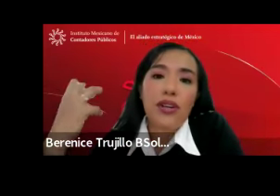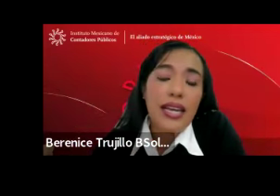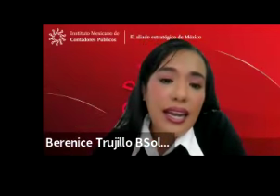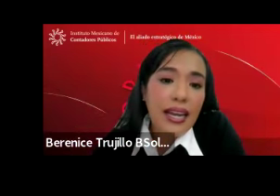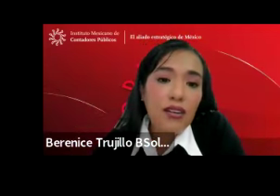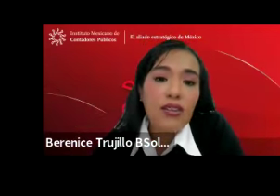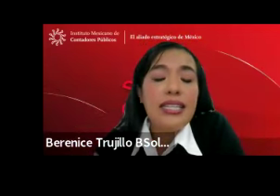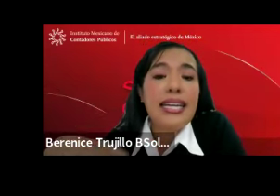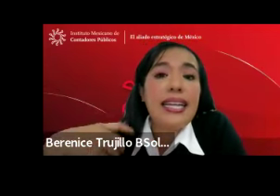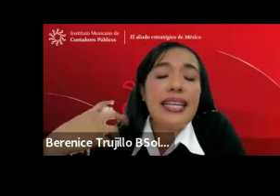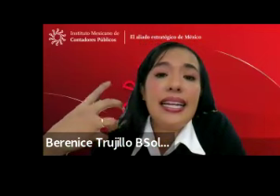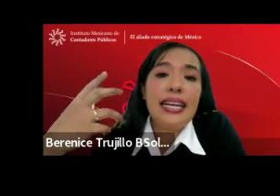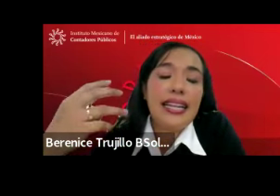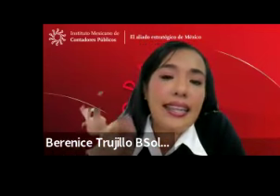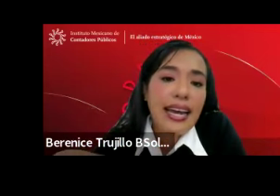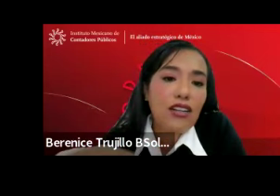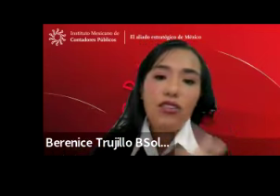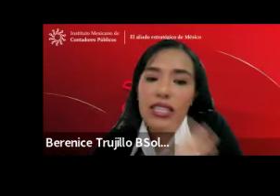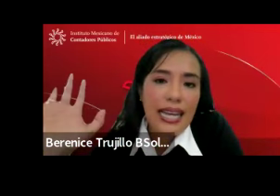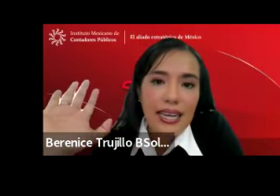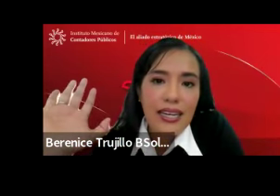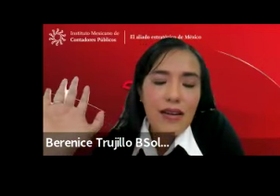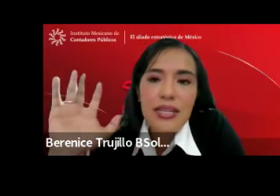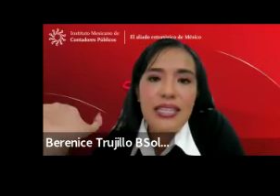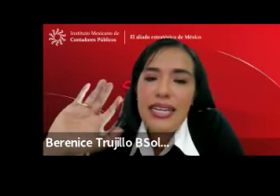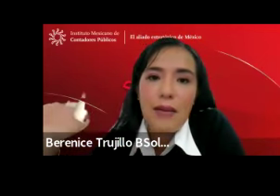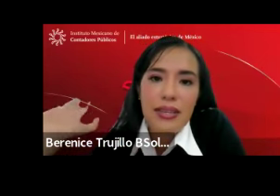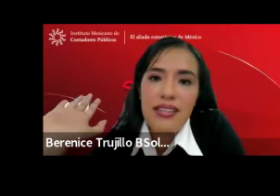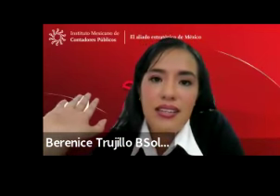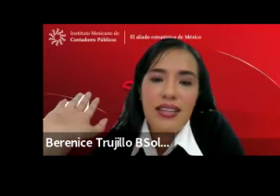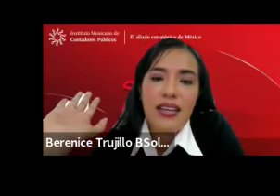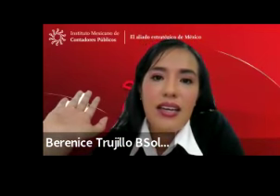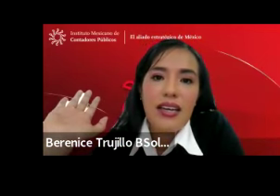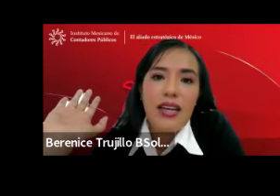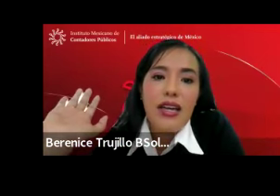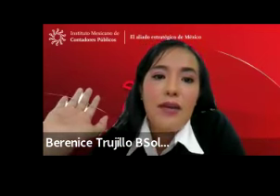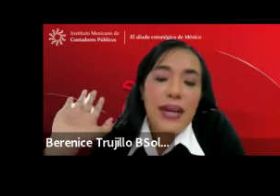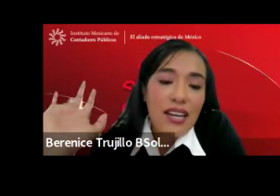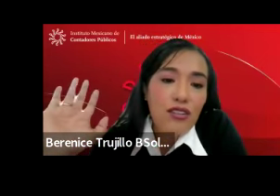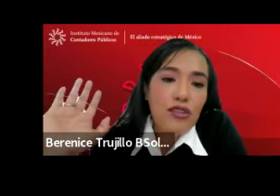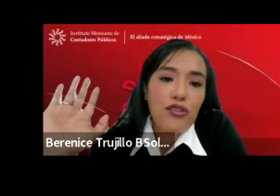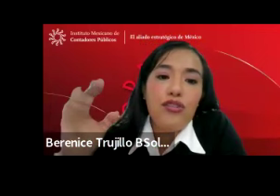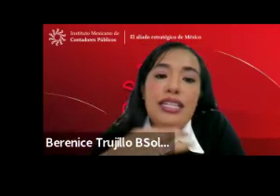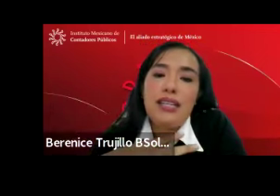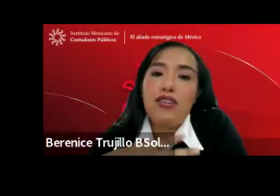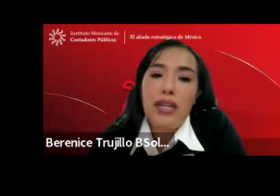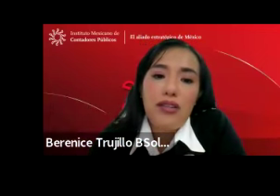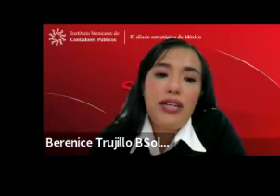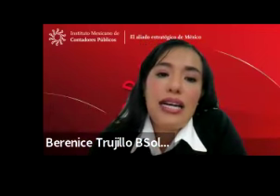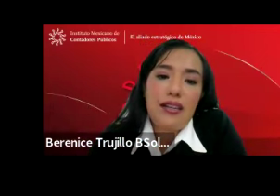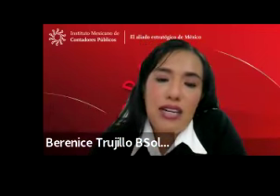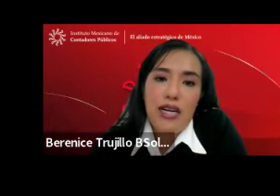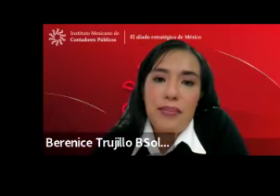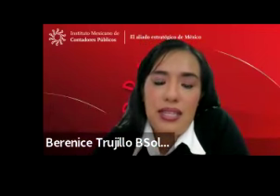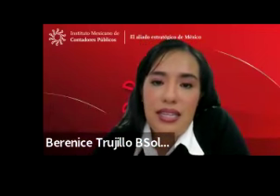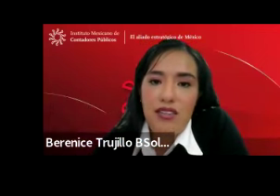dice por quién, no dice quién tiene que entrar, no dice nada. Nada más dice capacítense. Pero yo les